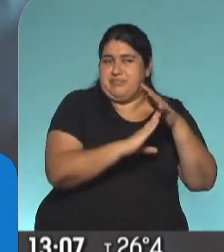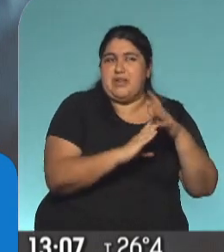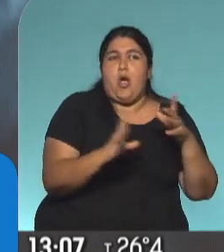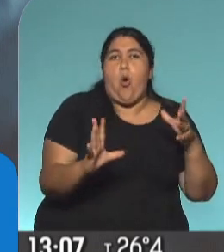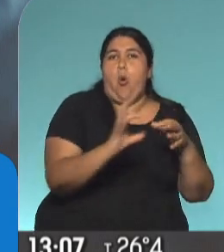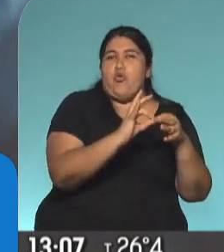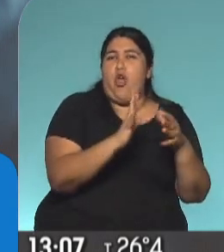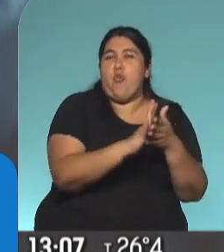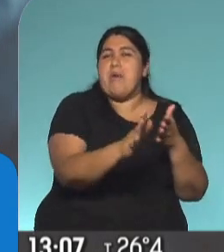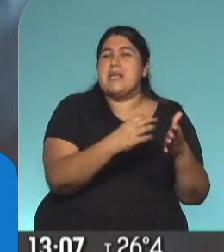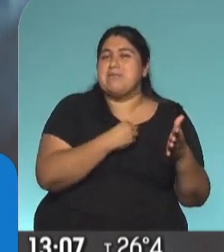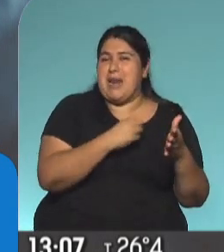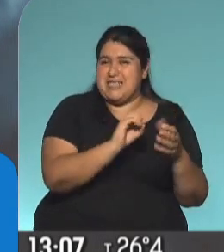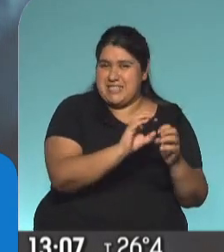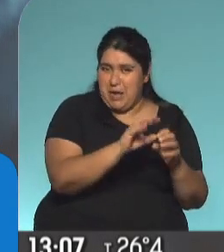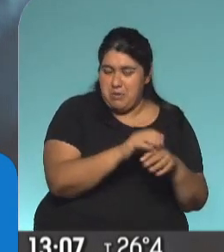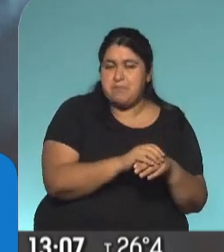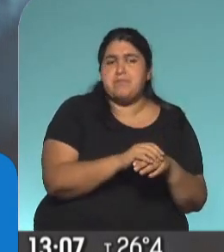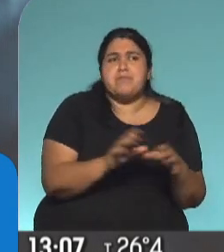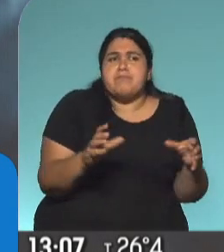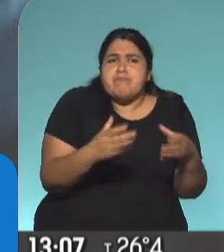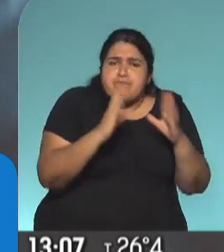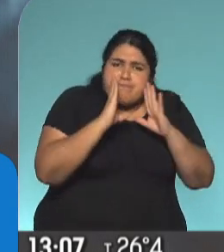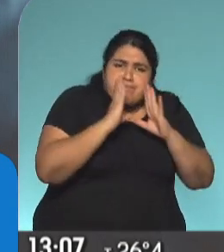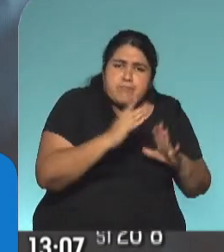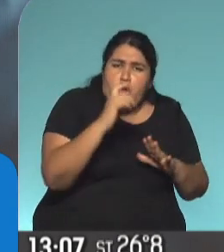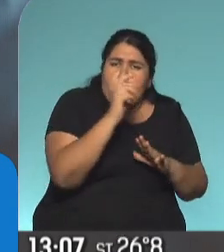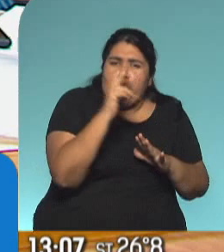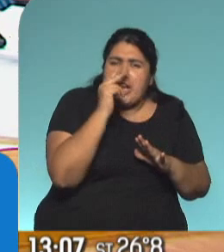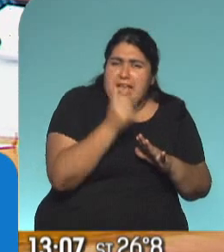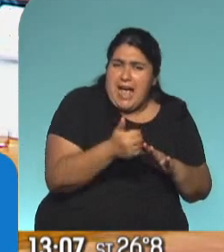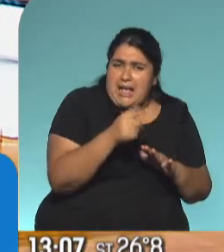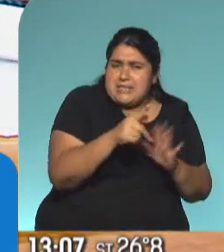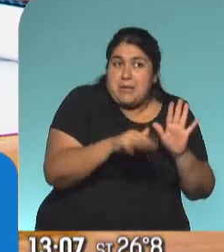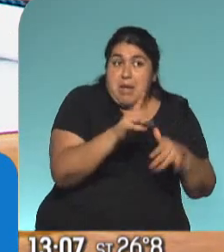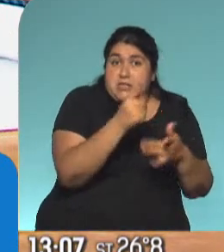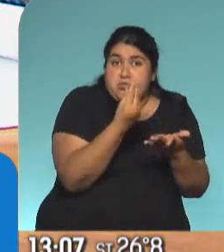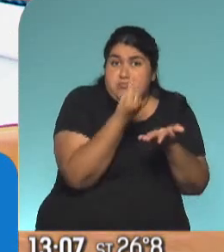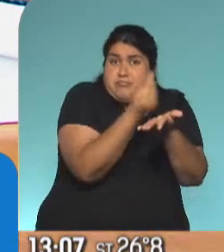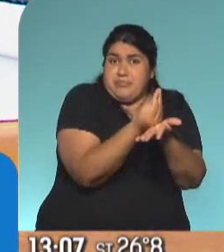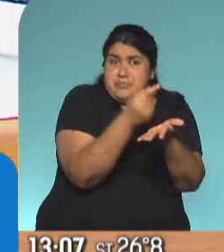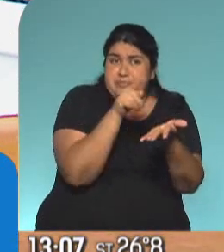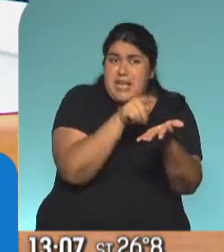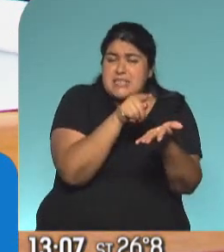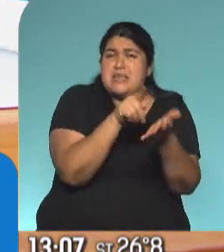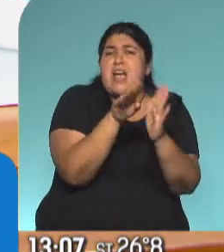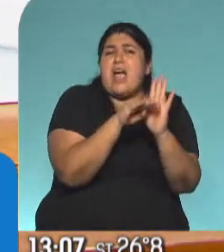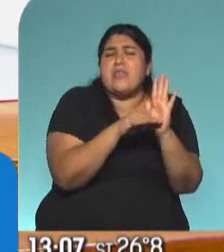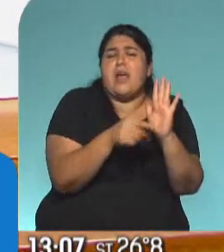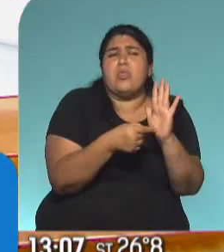Esperanza, en realidad quedó muy cerrado en el correísmo. Quedó muy atrapado en el correísmo, sobre todo con un candidato que casi